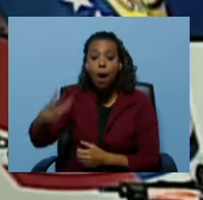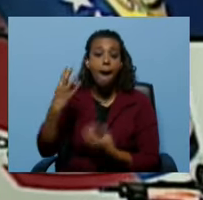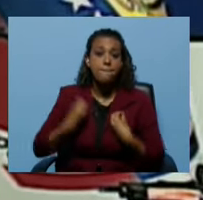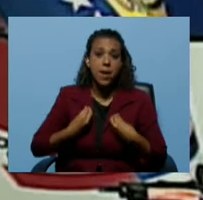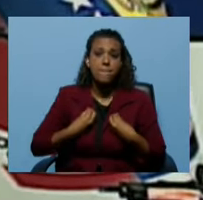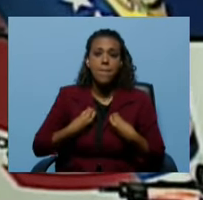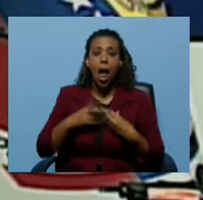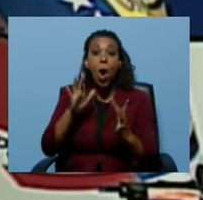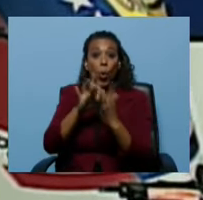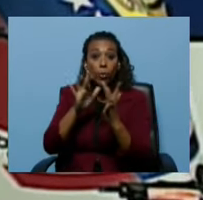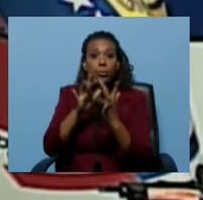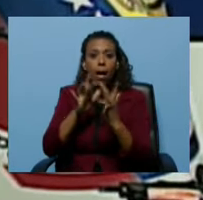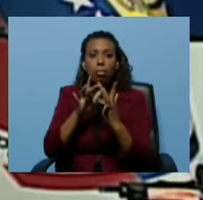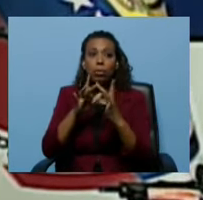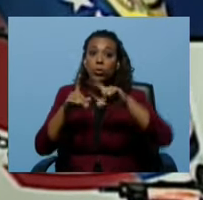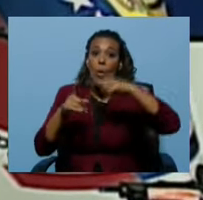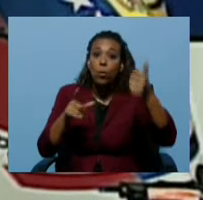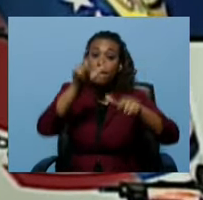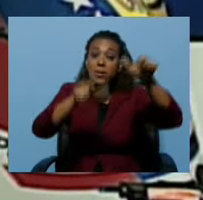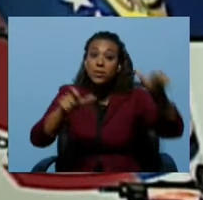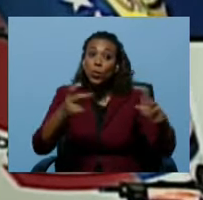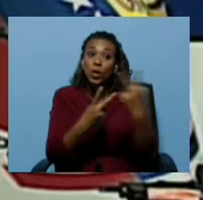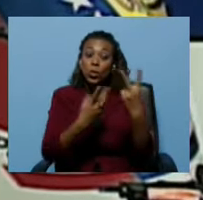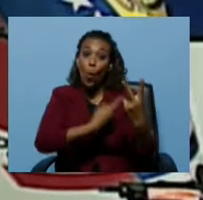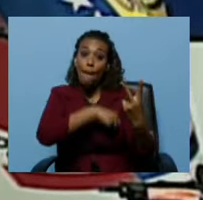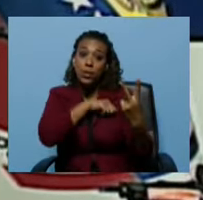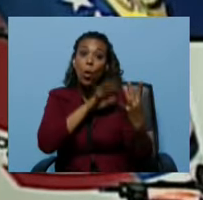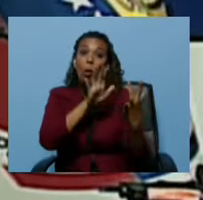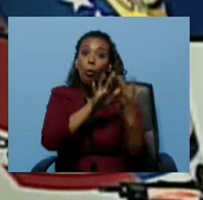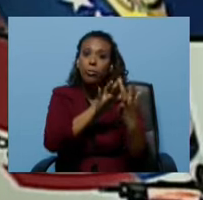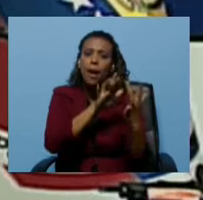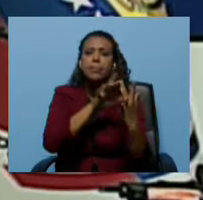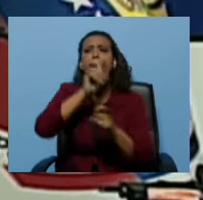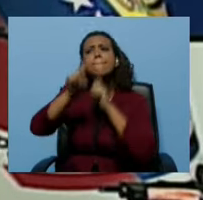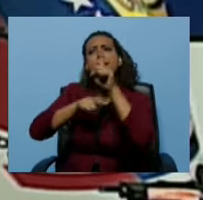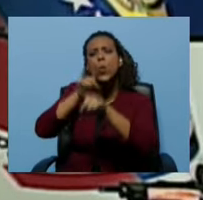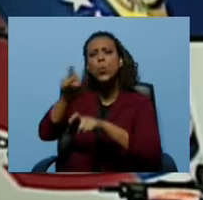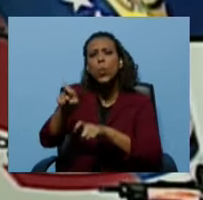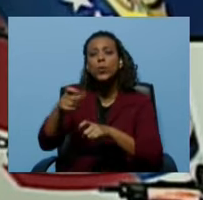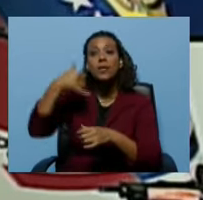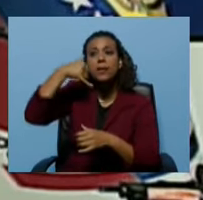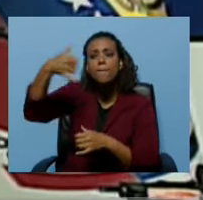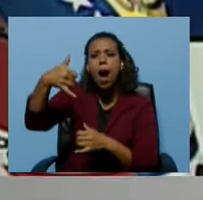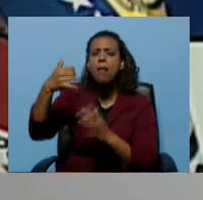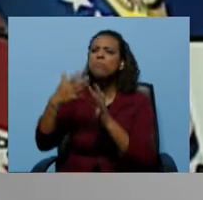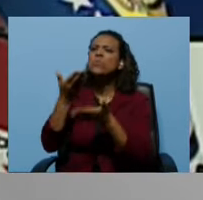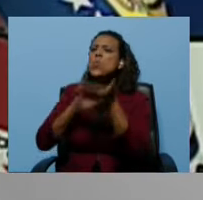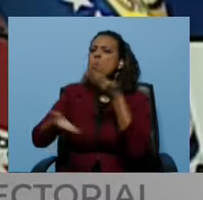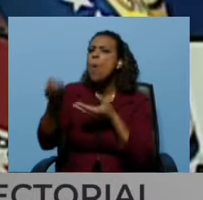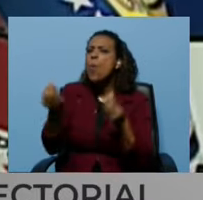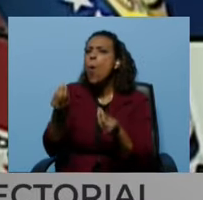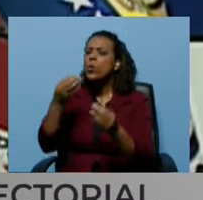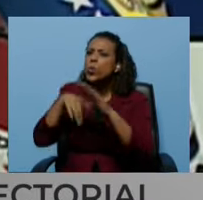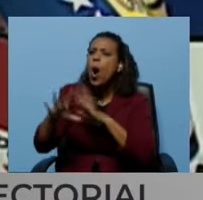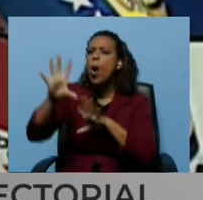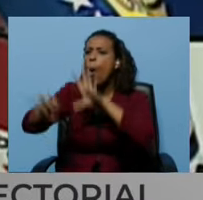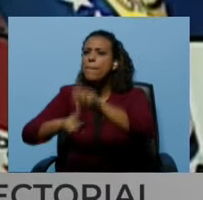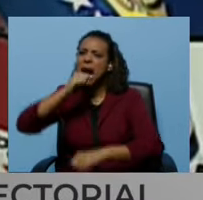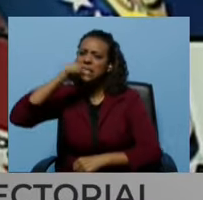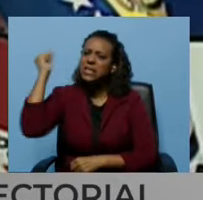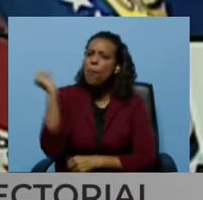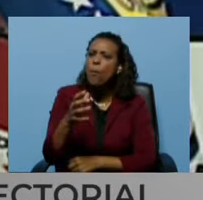Es contacto de estos señores, de estos dos españoles. Ellos les preguntan, vía telefónica, cómo hacen para comprar